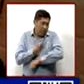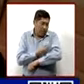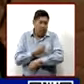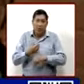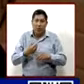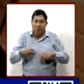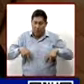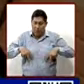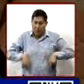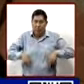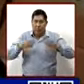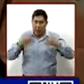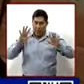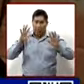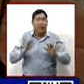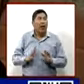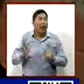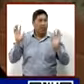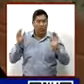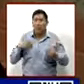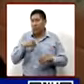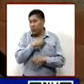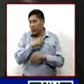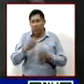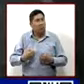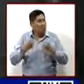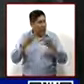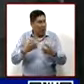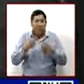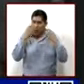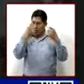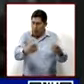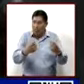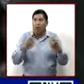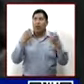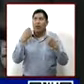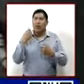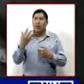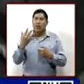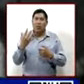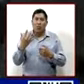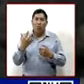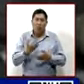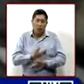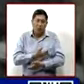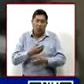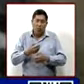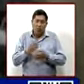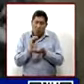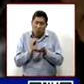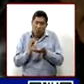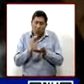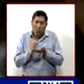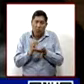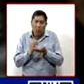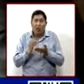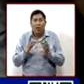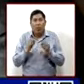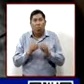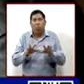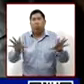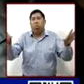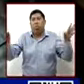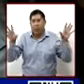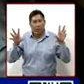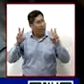vacunados, esterilizados, obviamente vamos a dar en adopción. Tenemos cinco vidas más, que ya no van a reproducir más